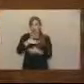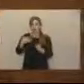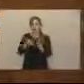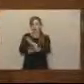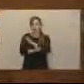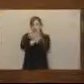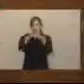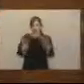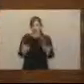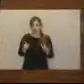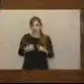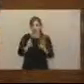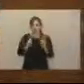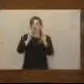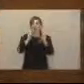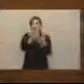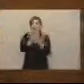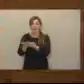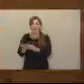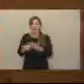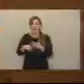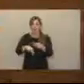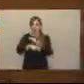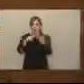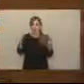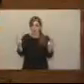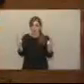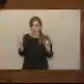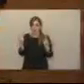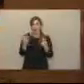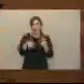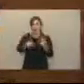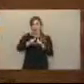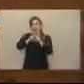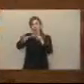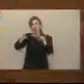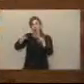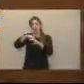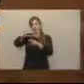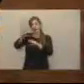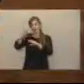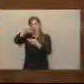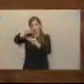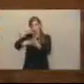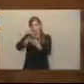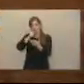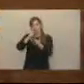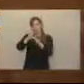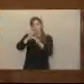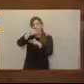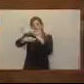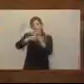también, de una licitación pública, es decir, que se contrate a una ingeniería externa y conforme a la ley de contratos se